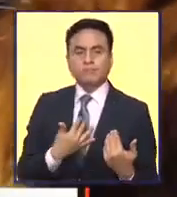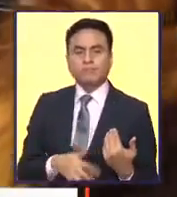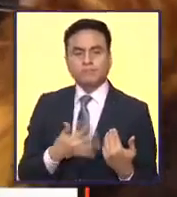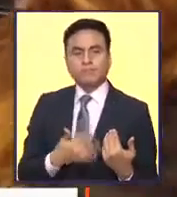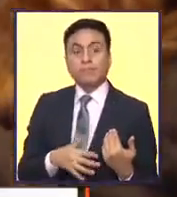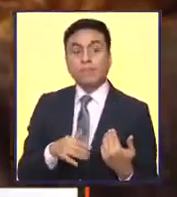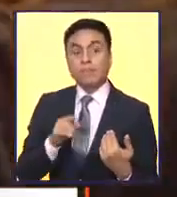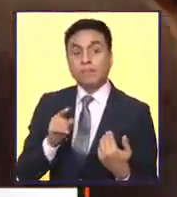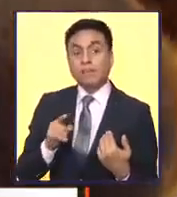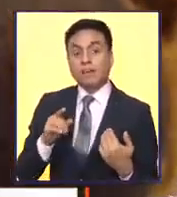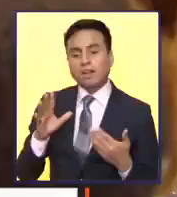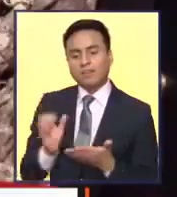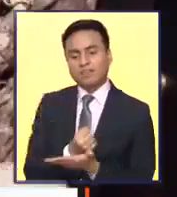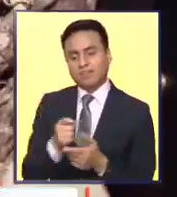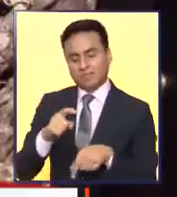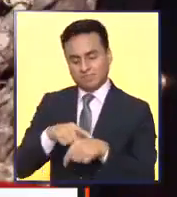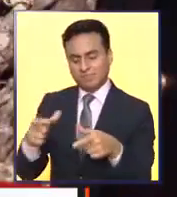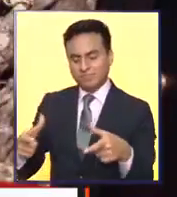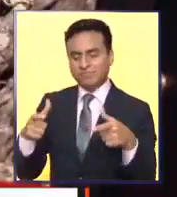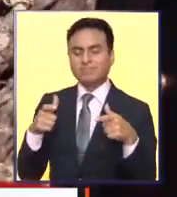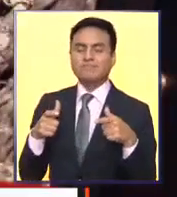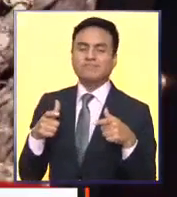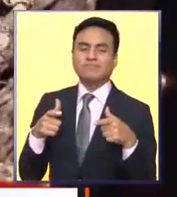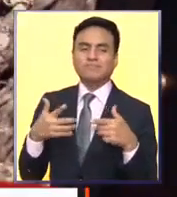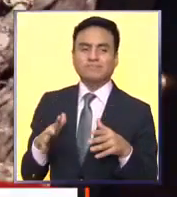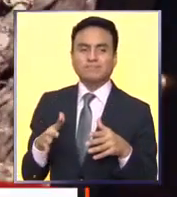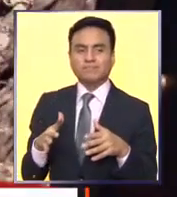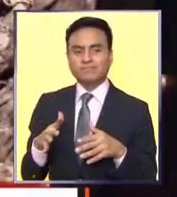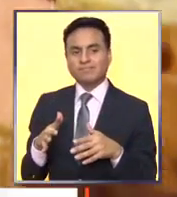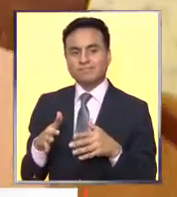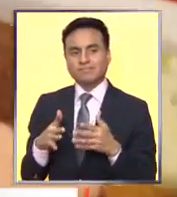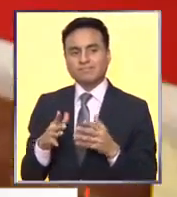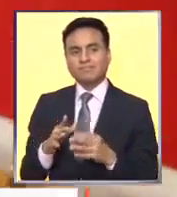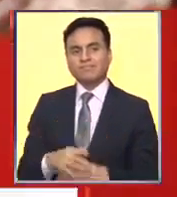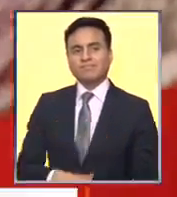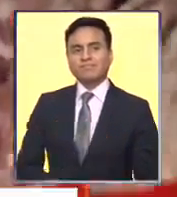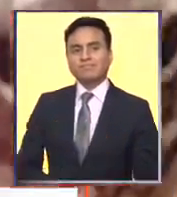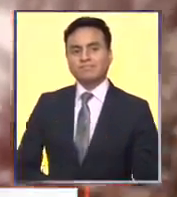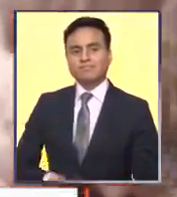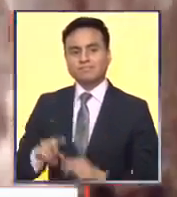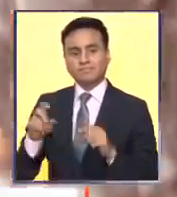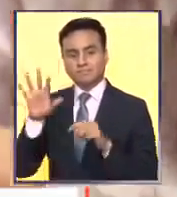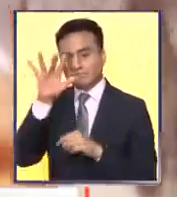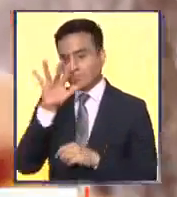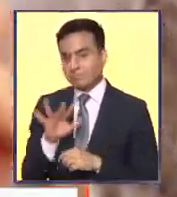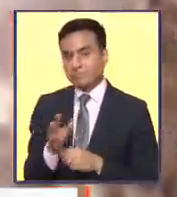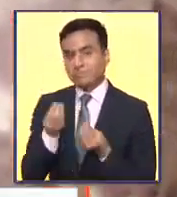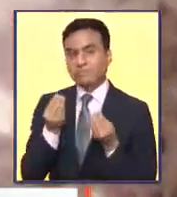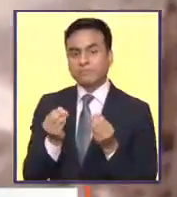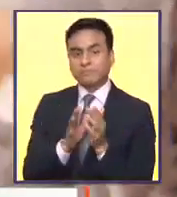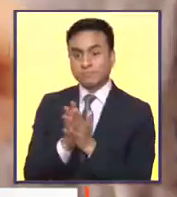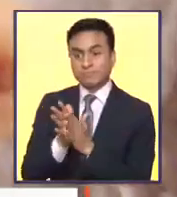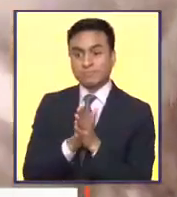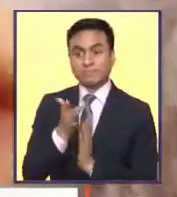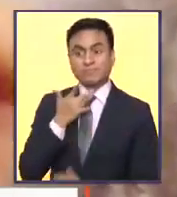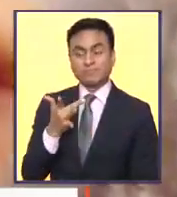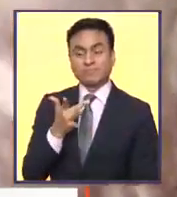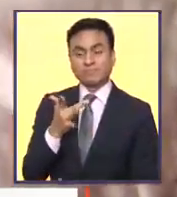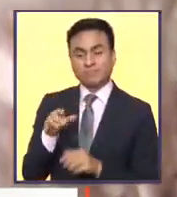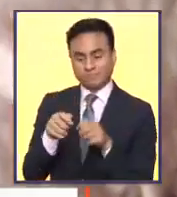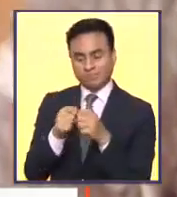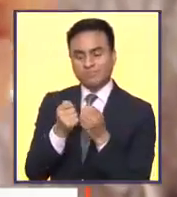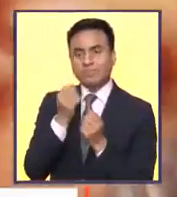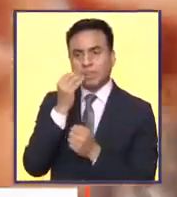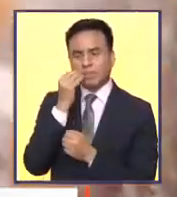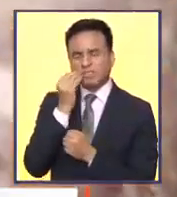Al fin llegó el momento que estás esperando. Una de las características de un buen chocolate es que al partirlo tiene que sonar.